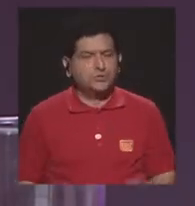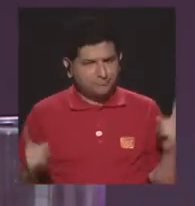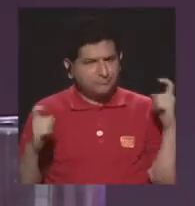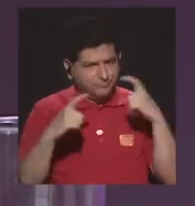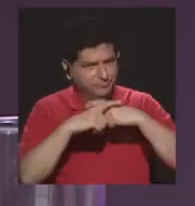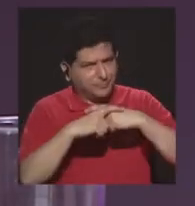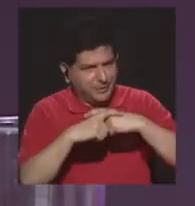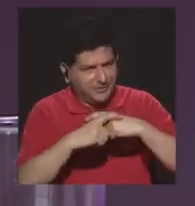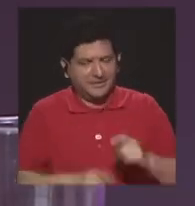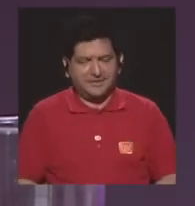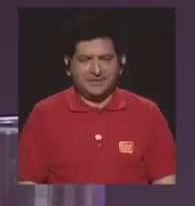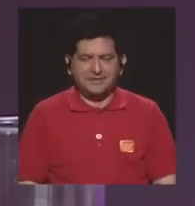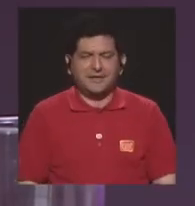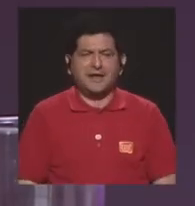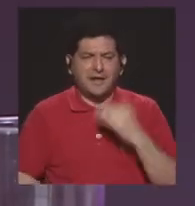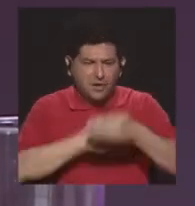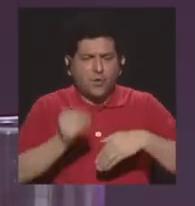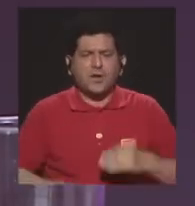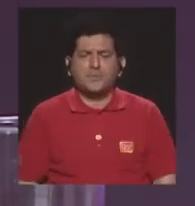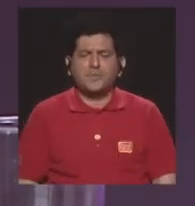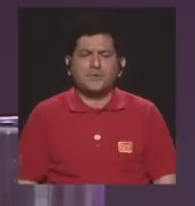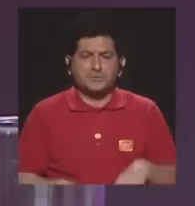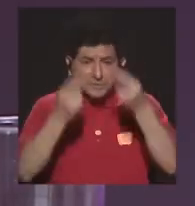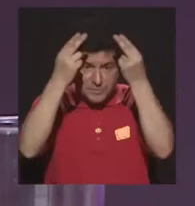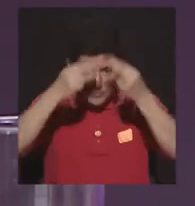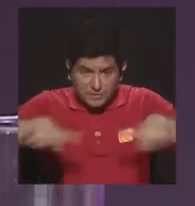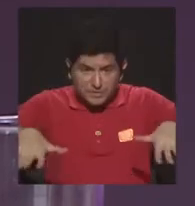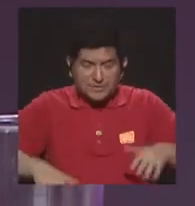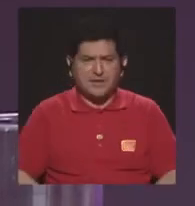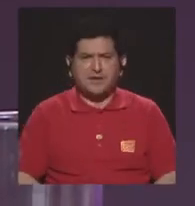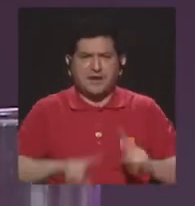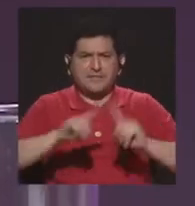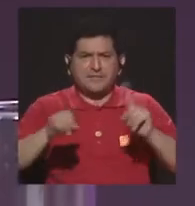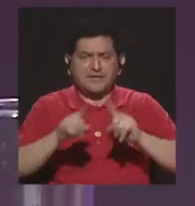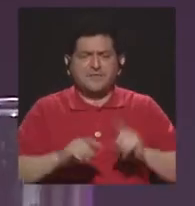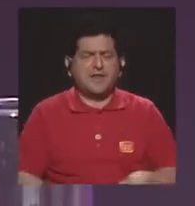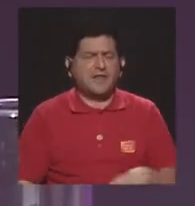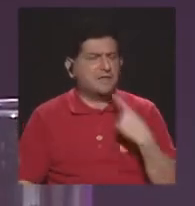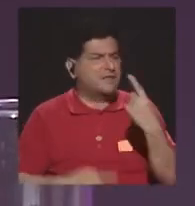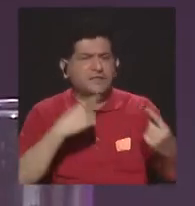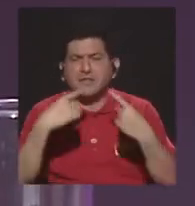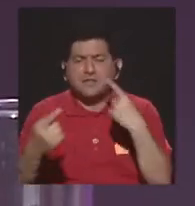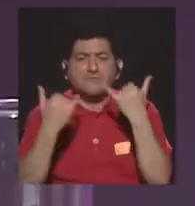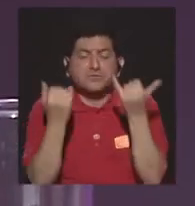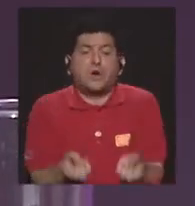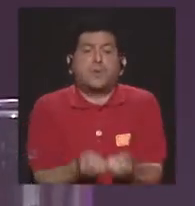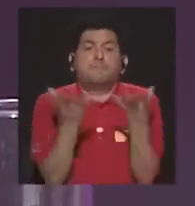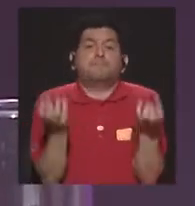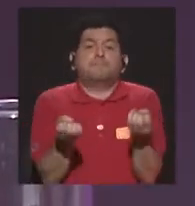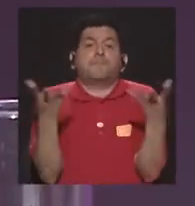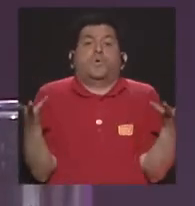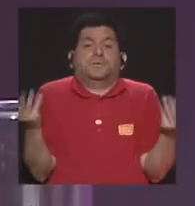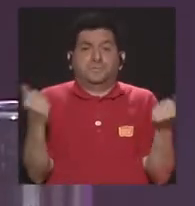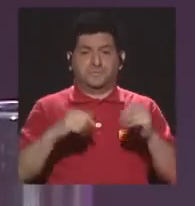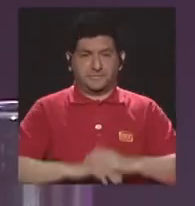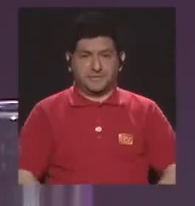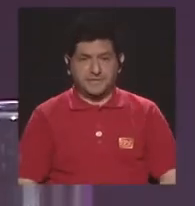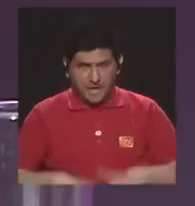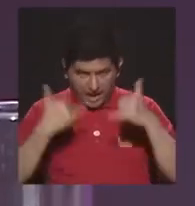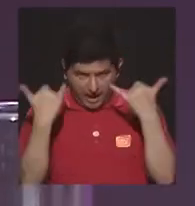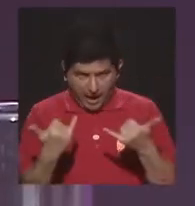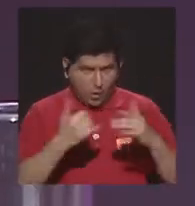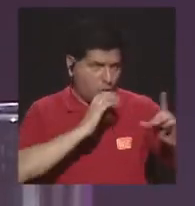complejo, dado que con la digitalización las plataformas o las vías de difusión, pues lo sabemos, se han multiplicado. Entonces ahora